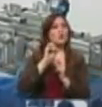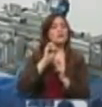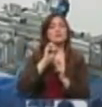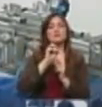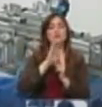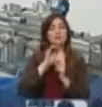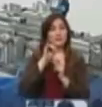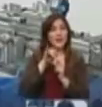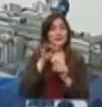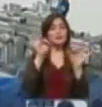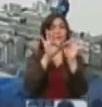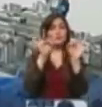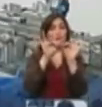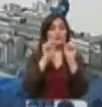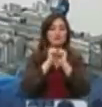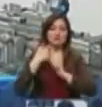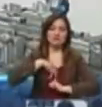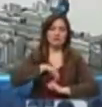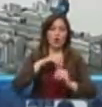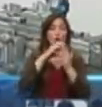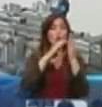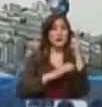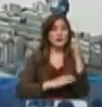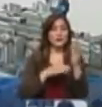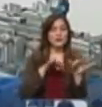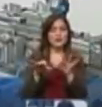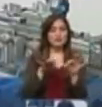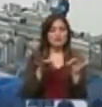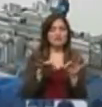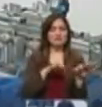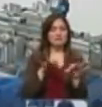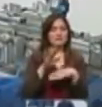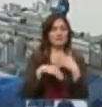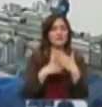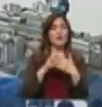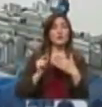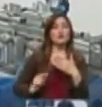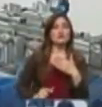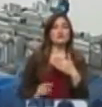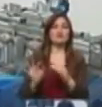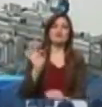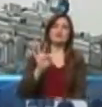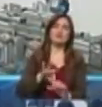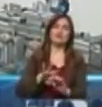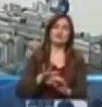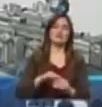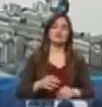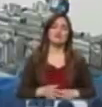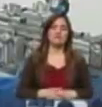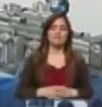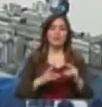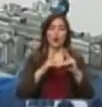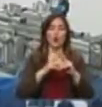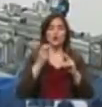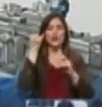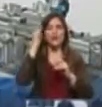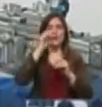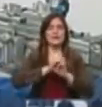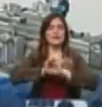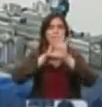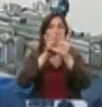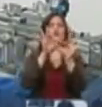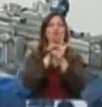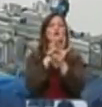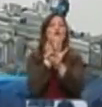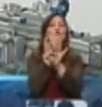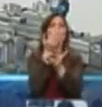Facebook. Entonces ahí nosotros subimos contenido para que puedan ver de qué se trata nuestra idea, puedan conocer igual cómo